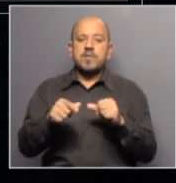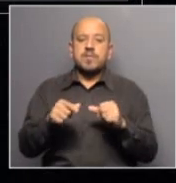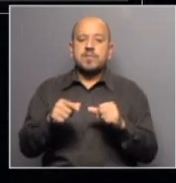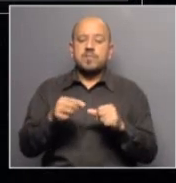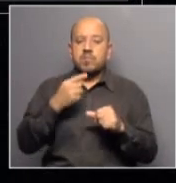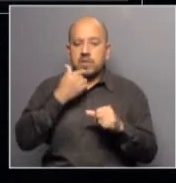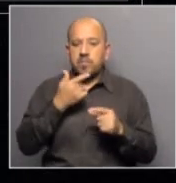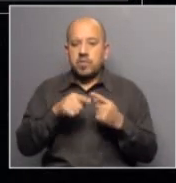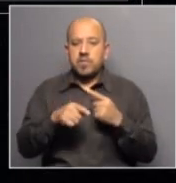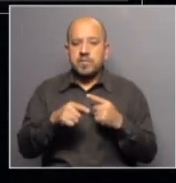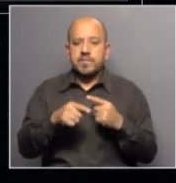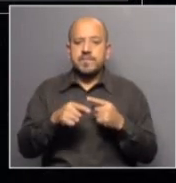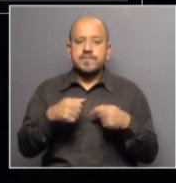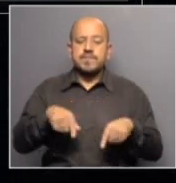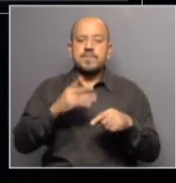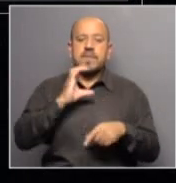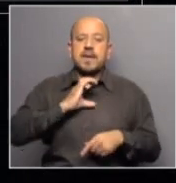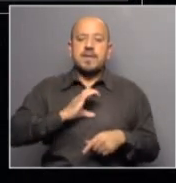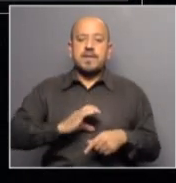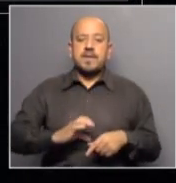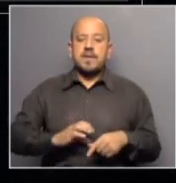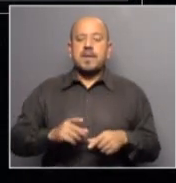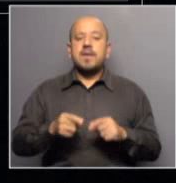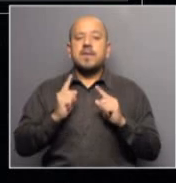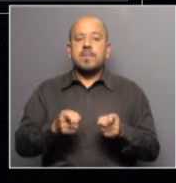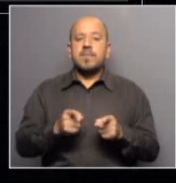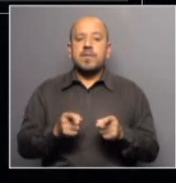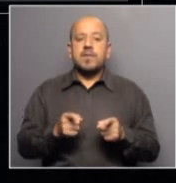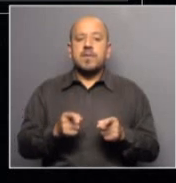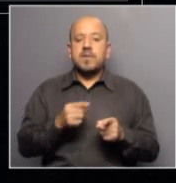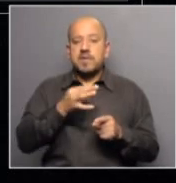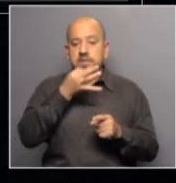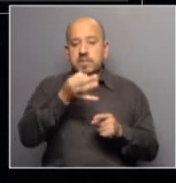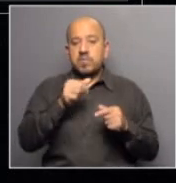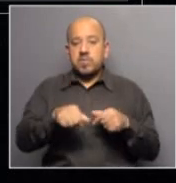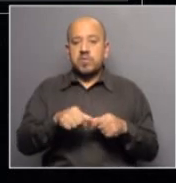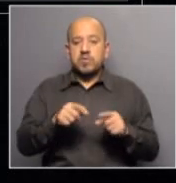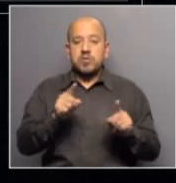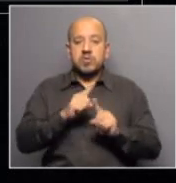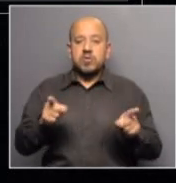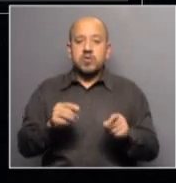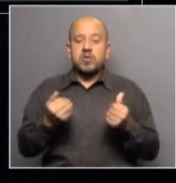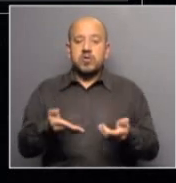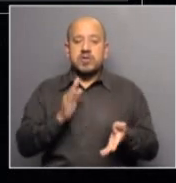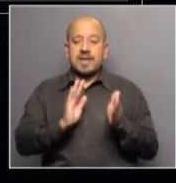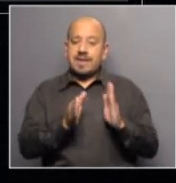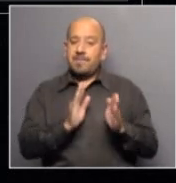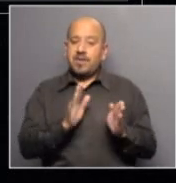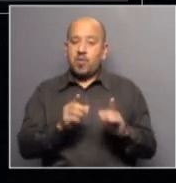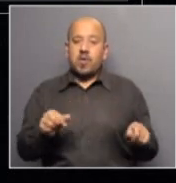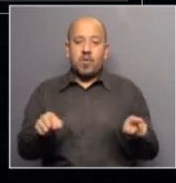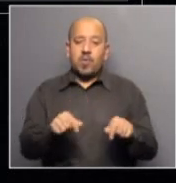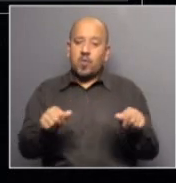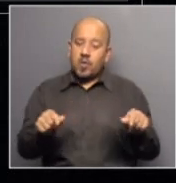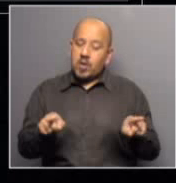por un lado, tenga que tener determinadas características, y que también volvemos a decir que esto, que no es que tenga el mismo tratamiento que cualquier otra